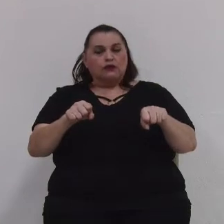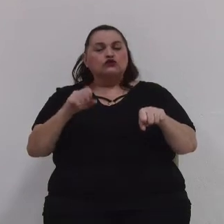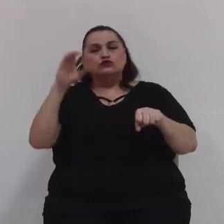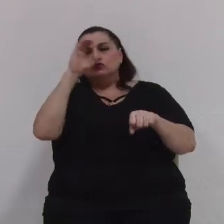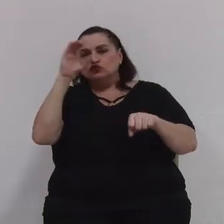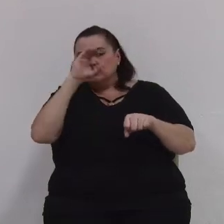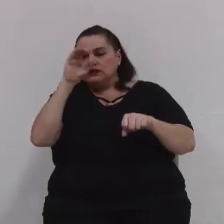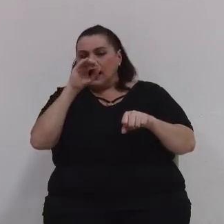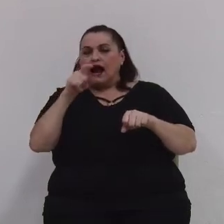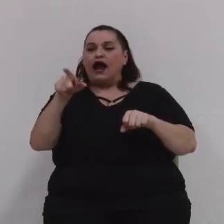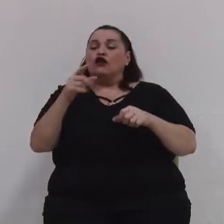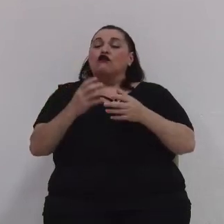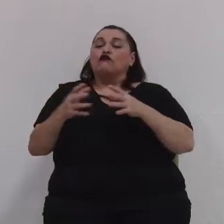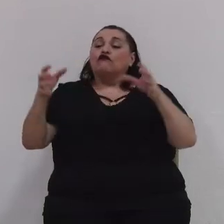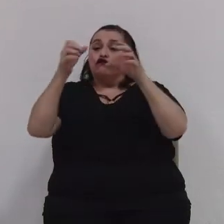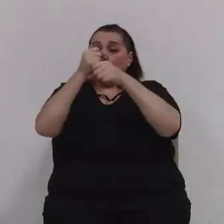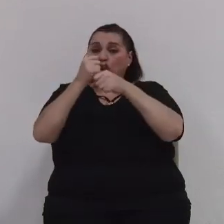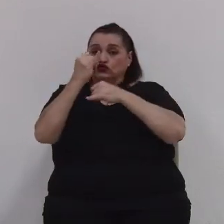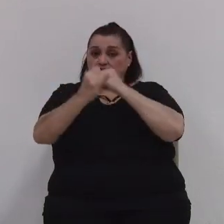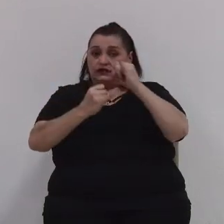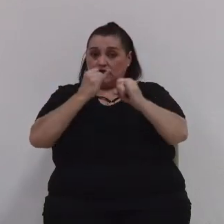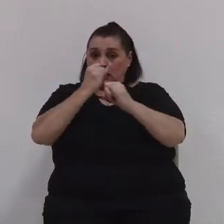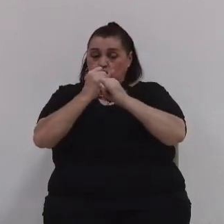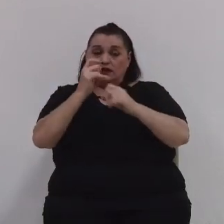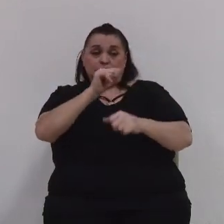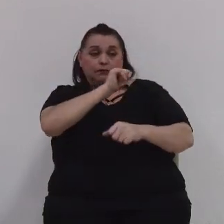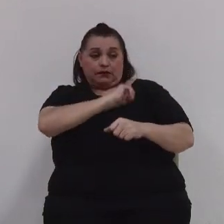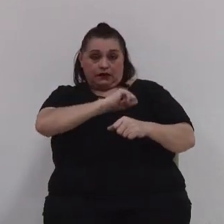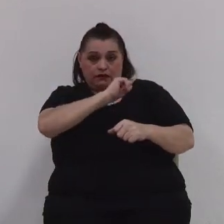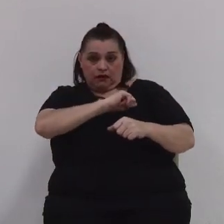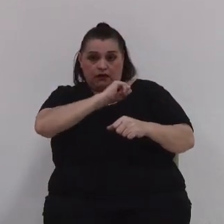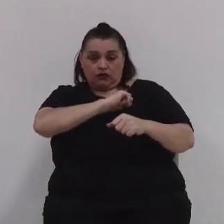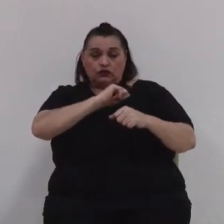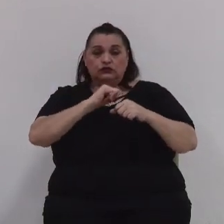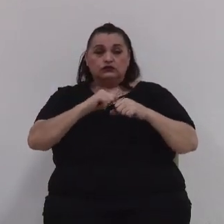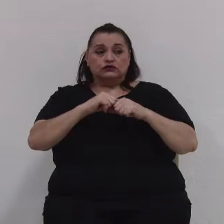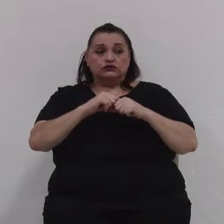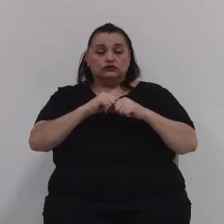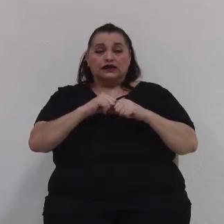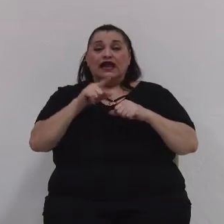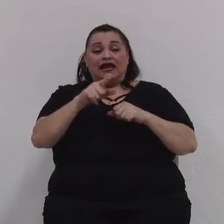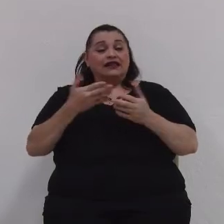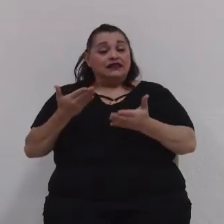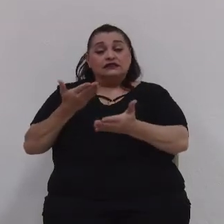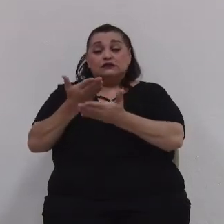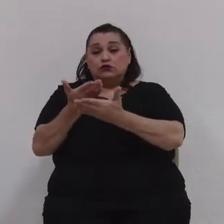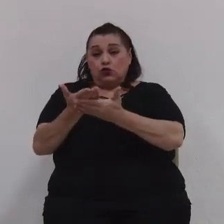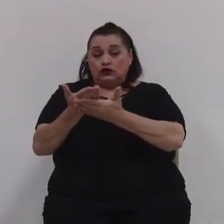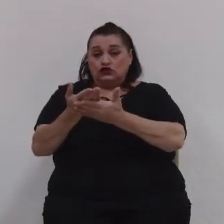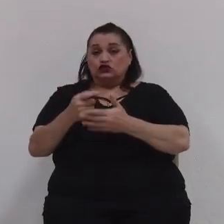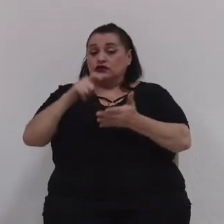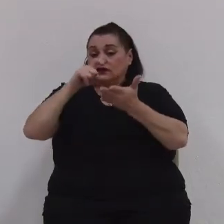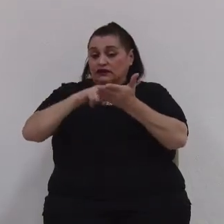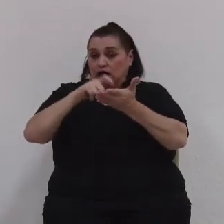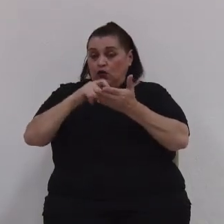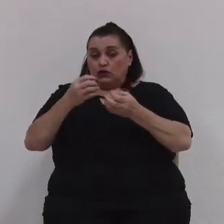para captar fondos privados que están dispuestos a no pasar por la deuda